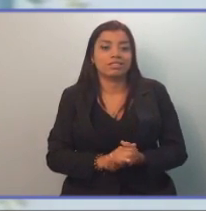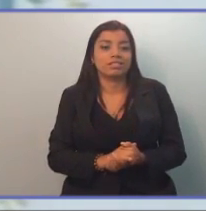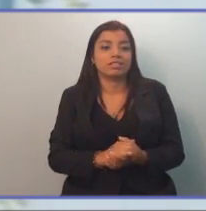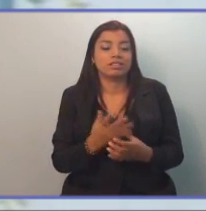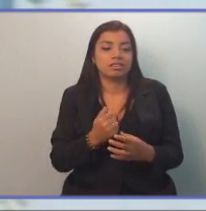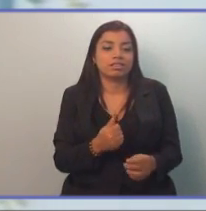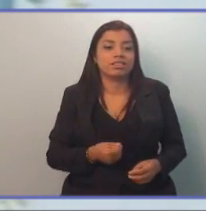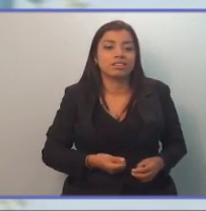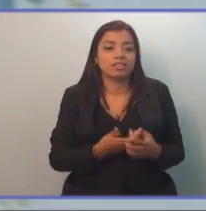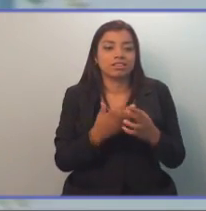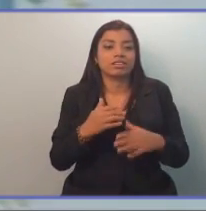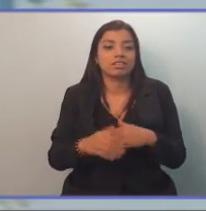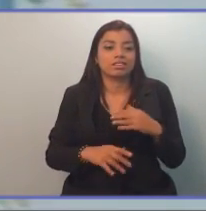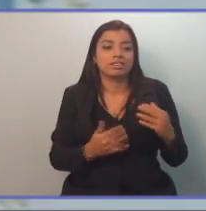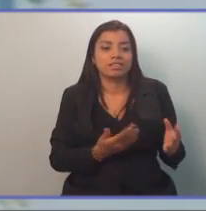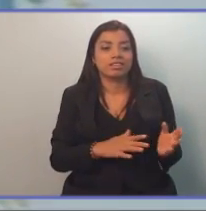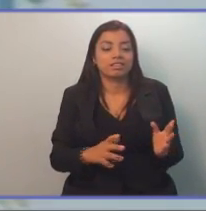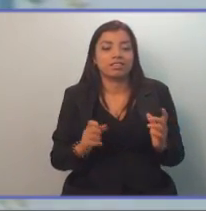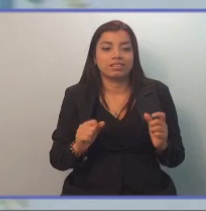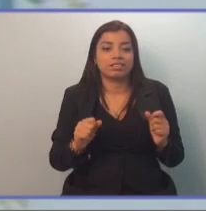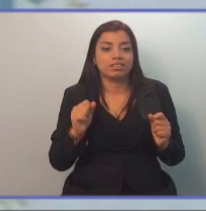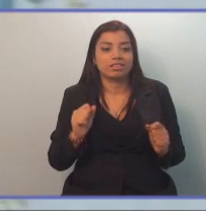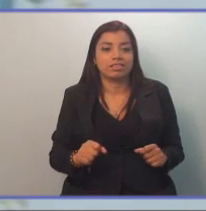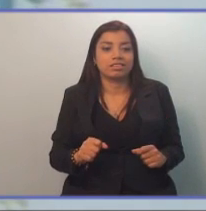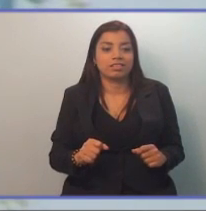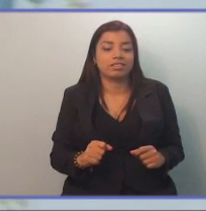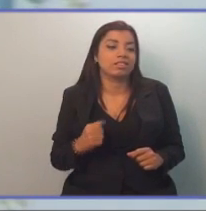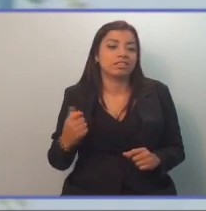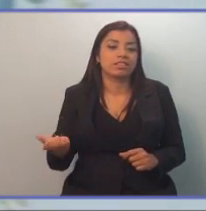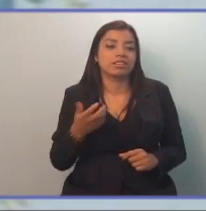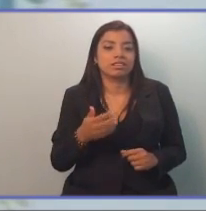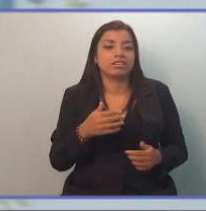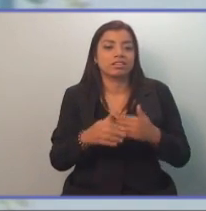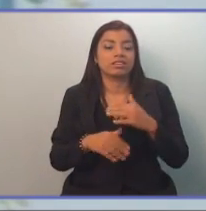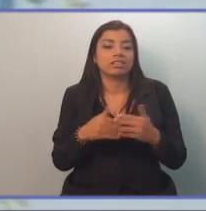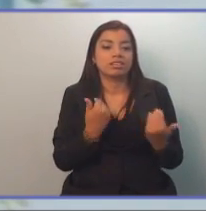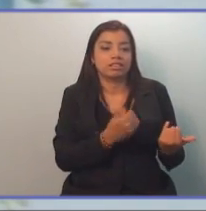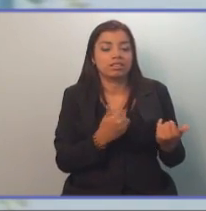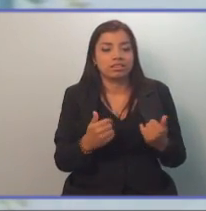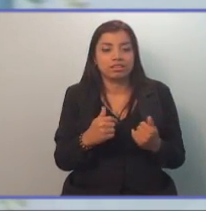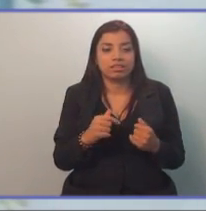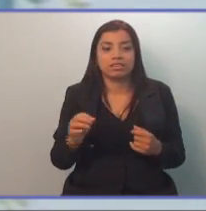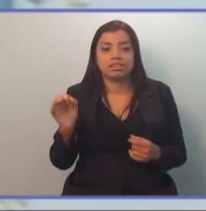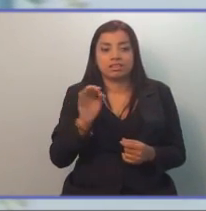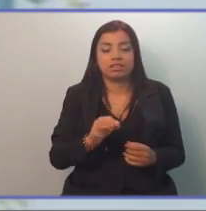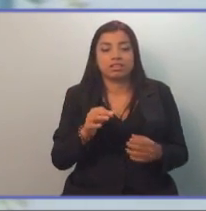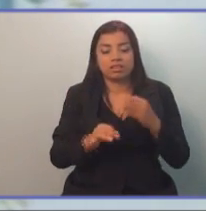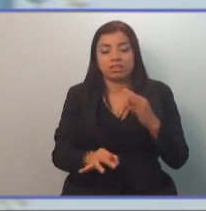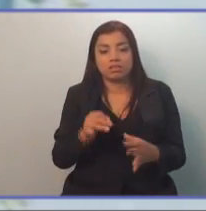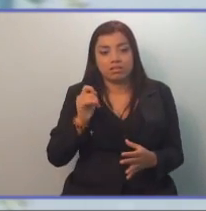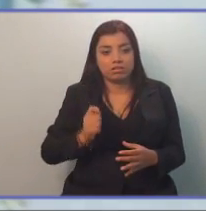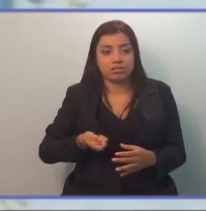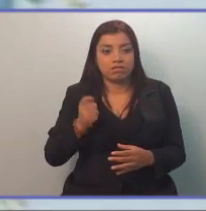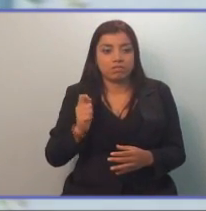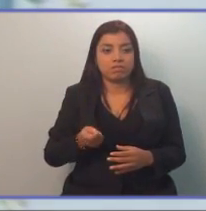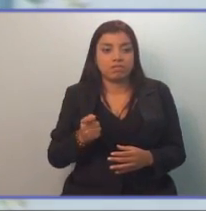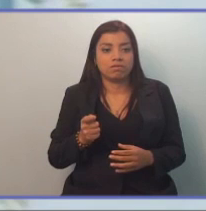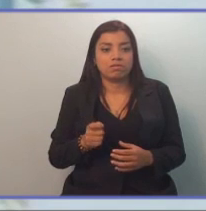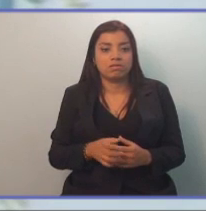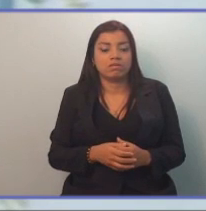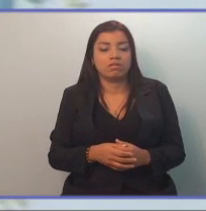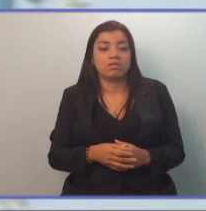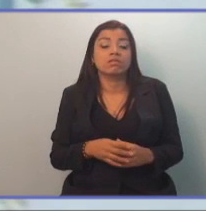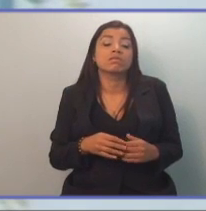destacar el hecho de que dentro de ese estudio, dentro de esa consultoría del mapa judicial, se